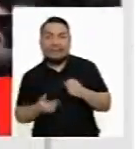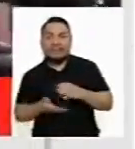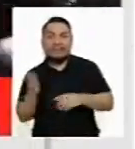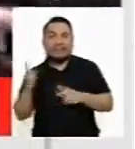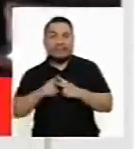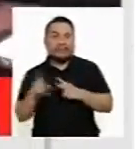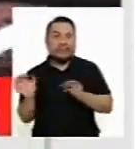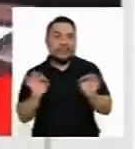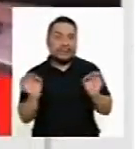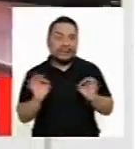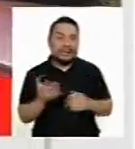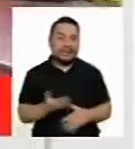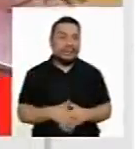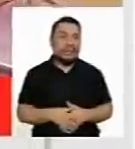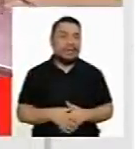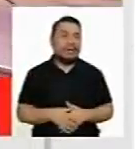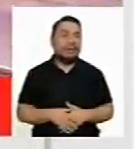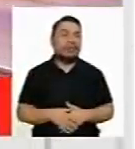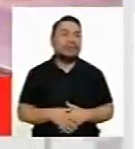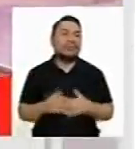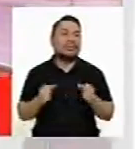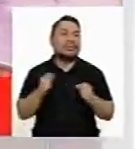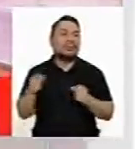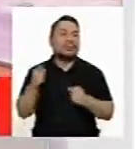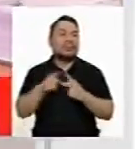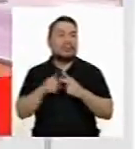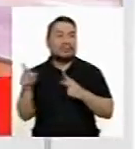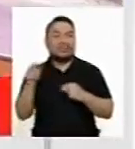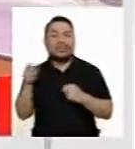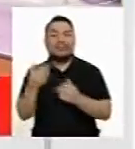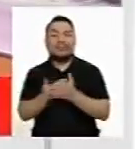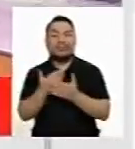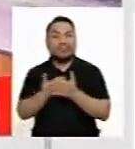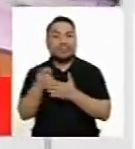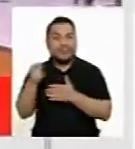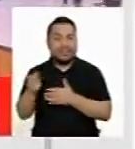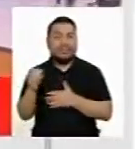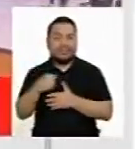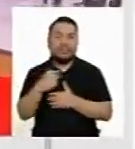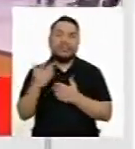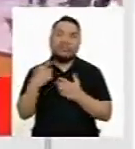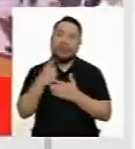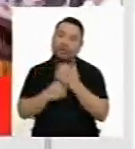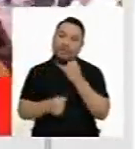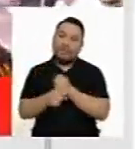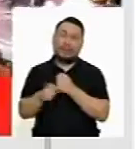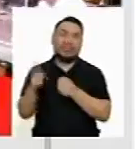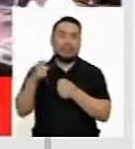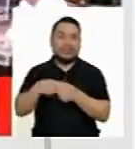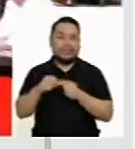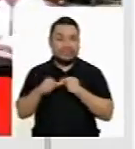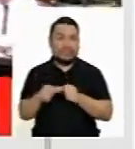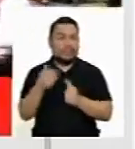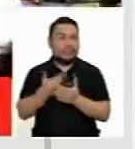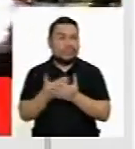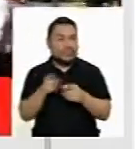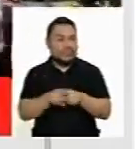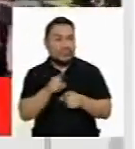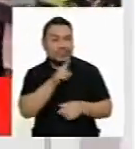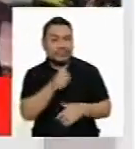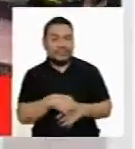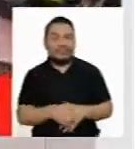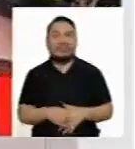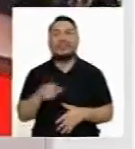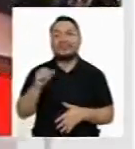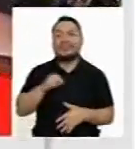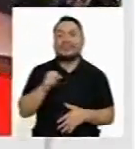del grupo o no, cosas de este tipo, sí, porque precisamente ellos están demostrando de que estamos confiando en ti. ¿Y así lo han demostrado también? Sí, por